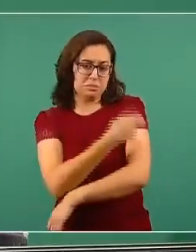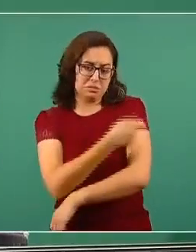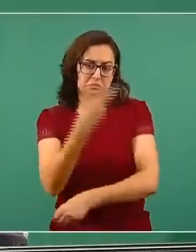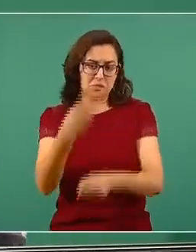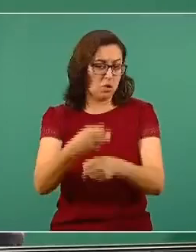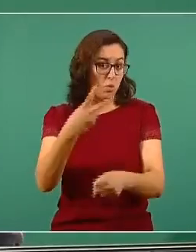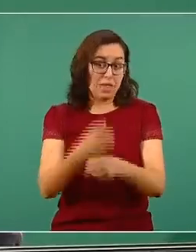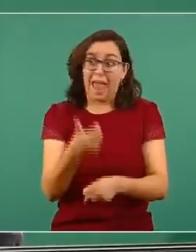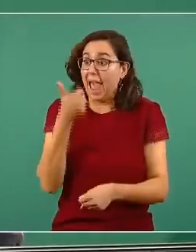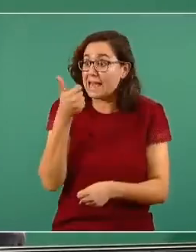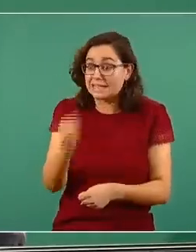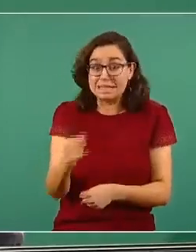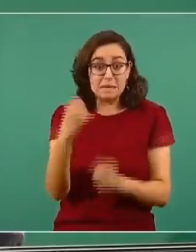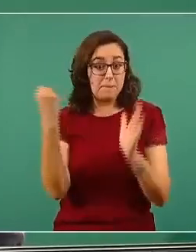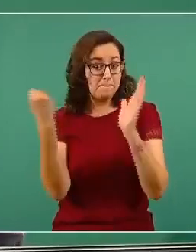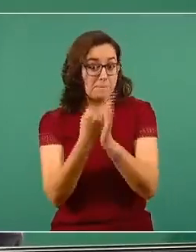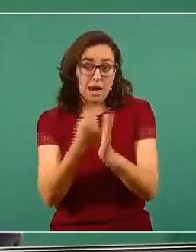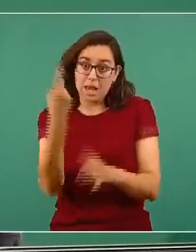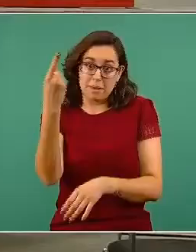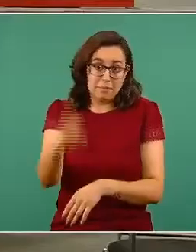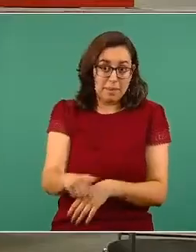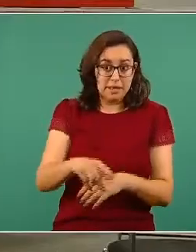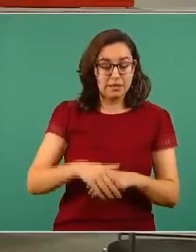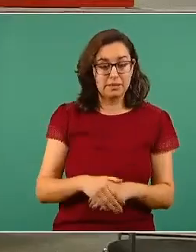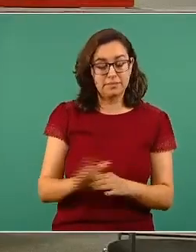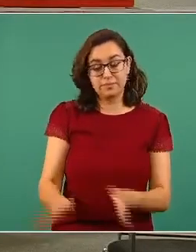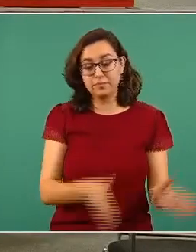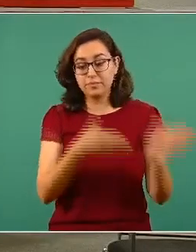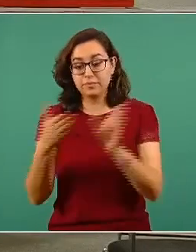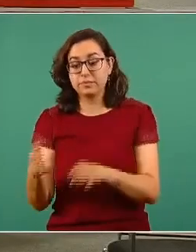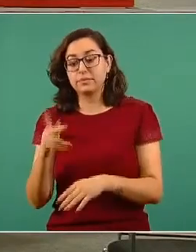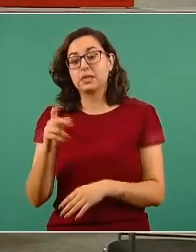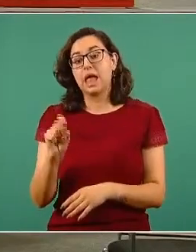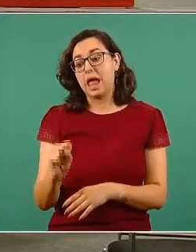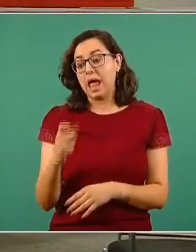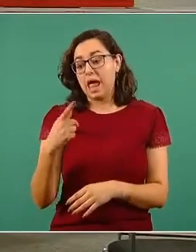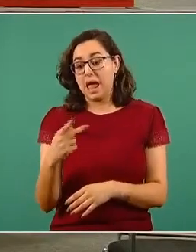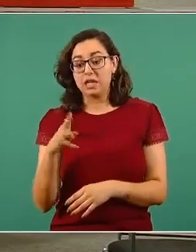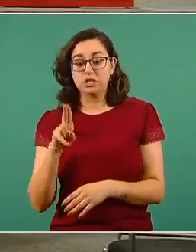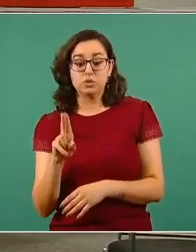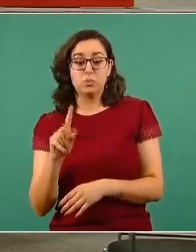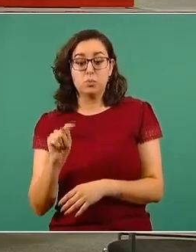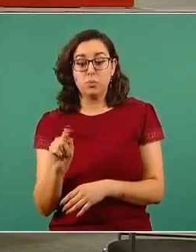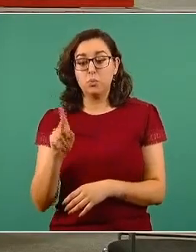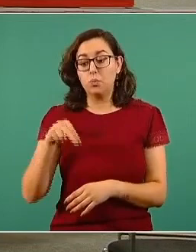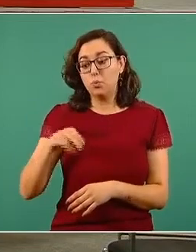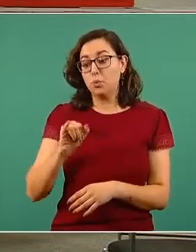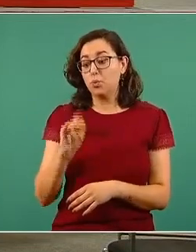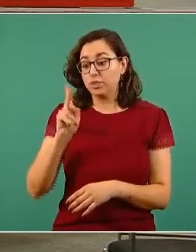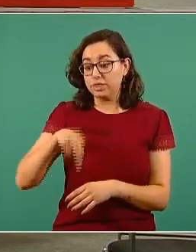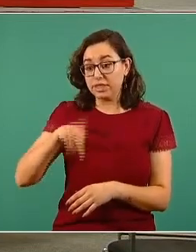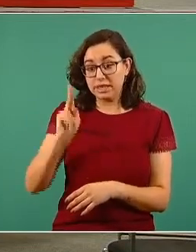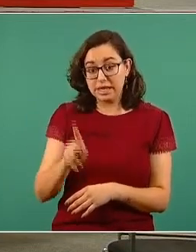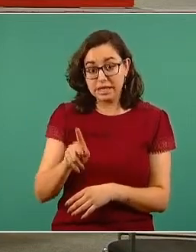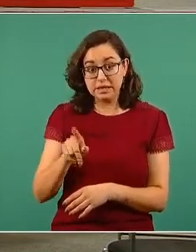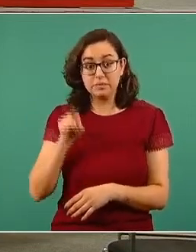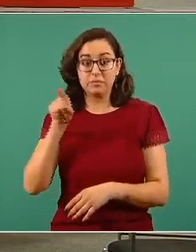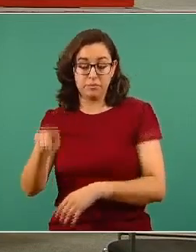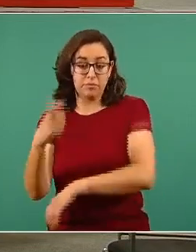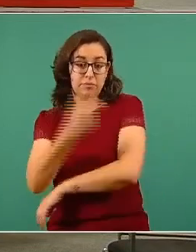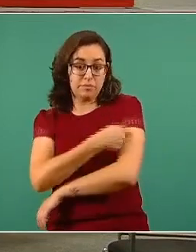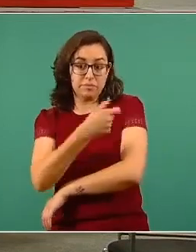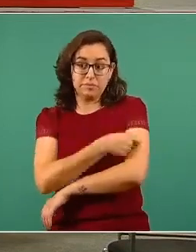segunda dosis de Astra. Si le pusieron la vacuna Sputnik, igual que a su vecina, quizá a su vecina la llamaron a los 28